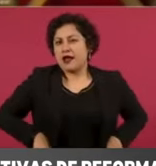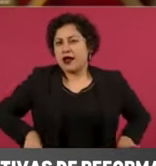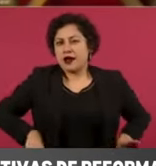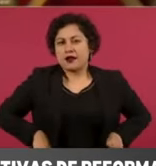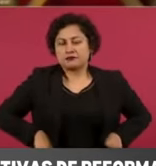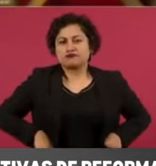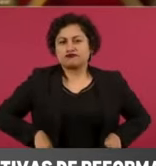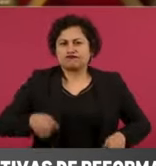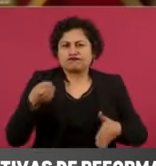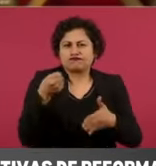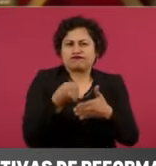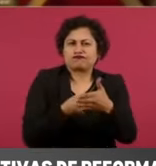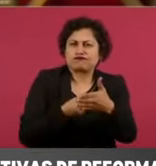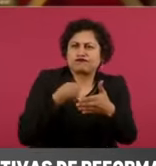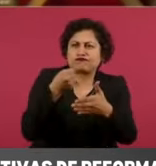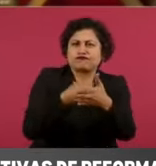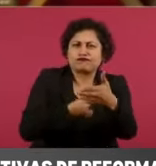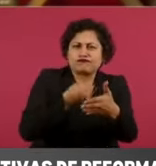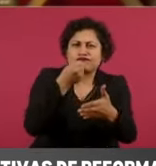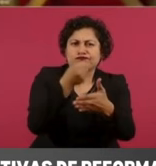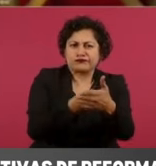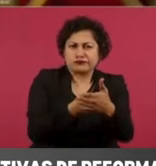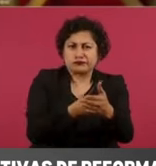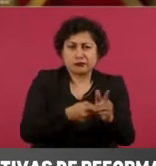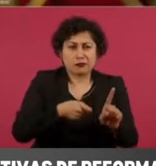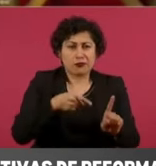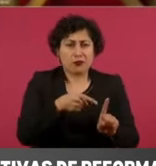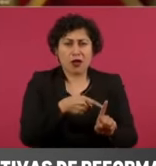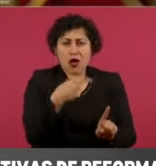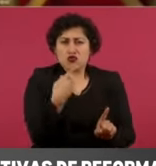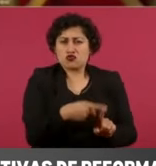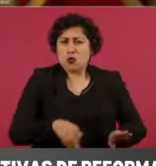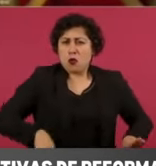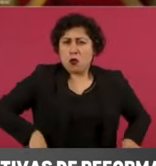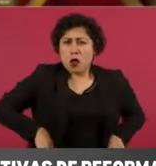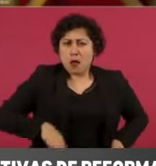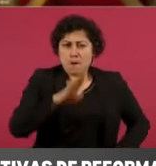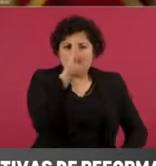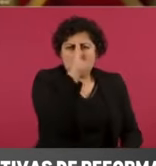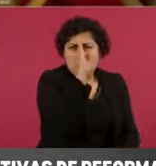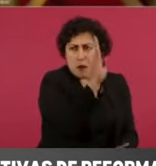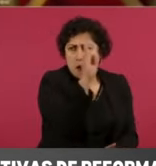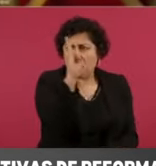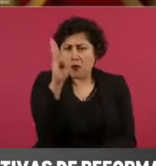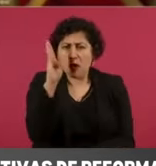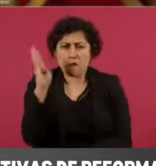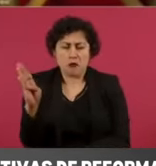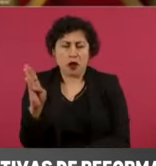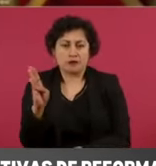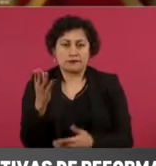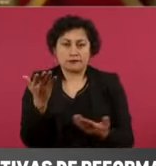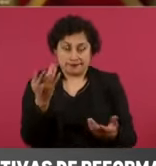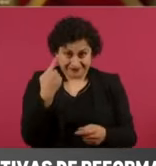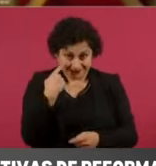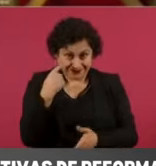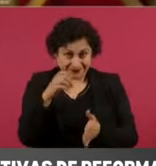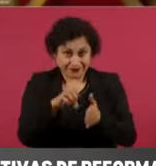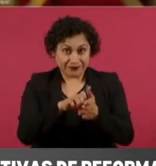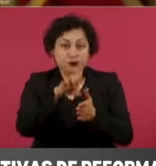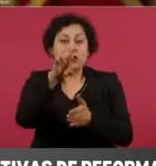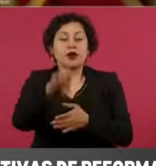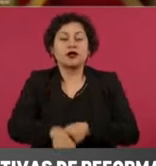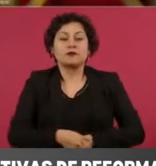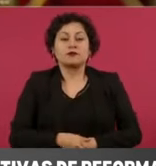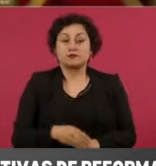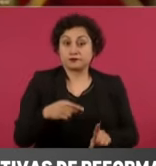se andaba por las ramas. Por ejemplo, en una de sus cartas al